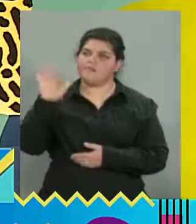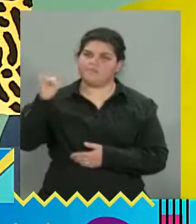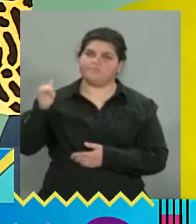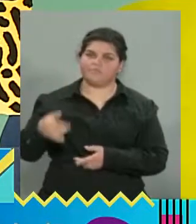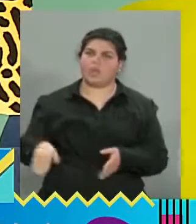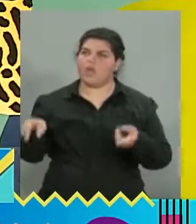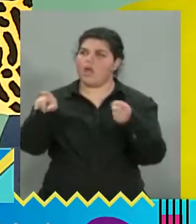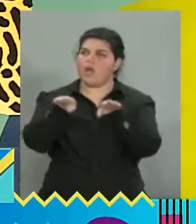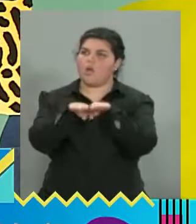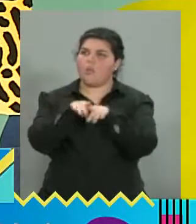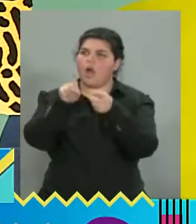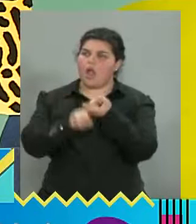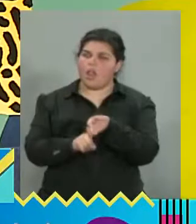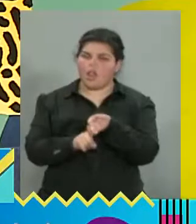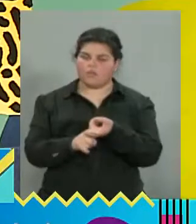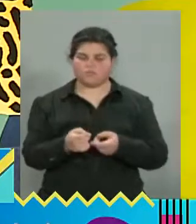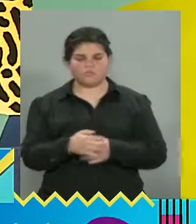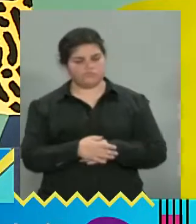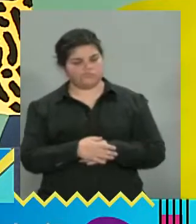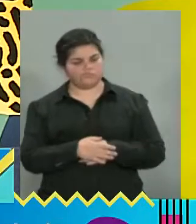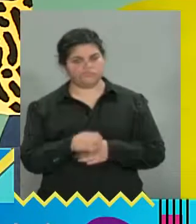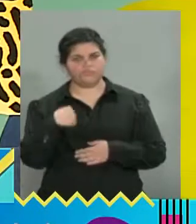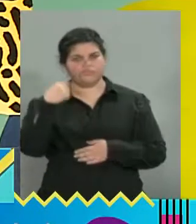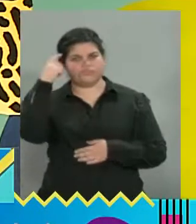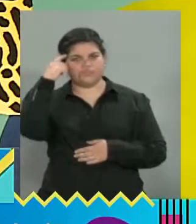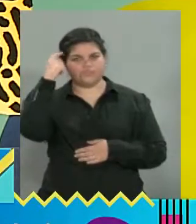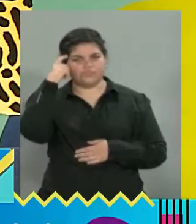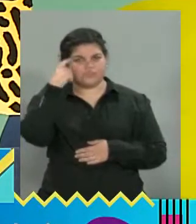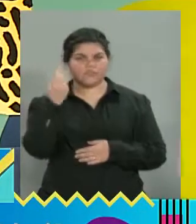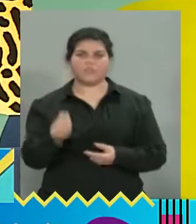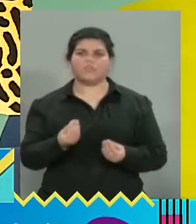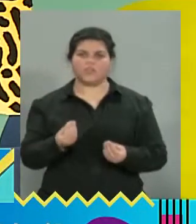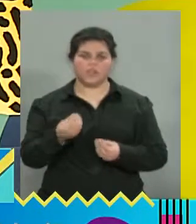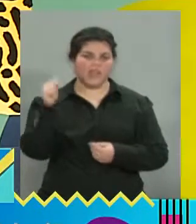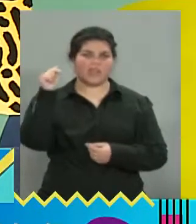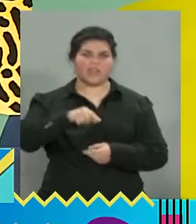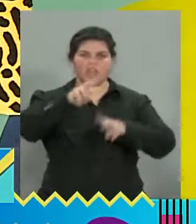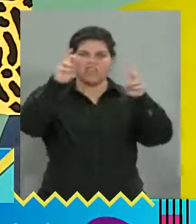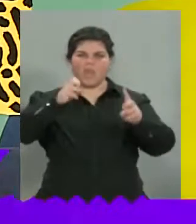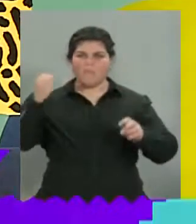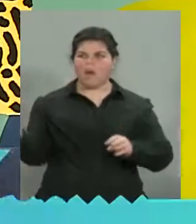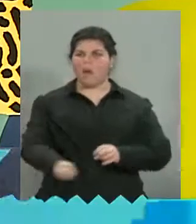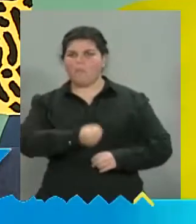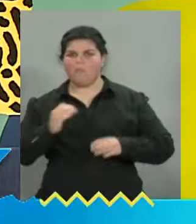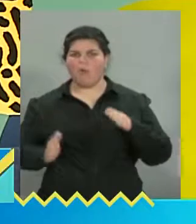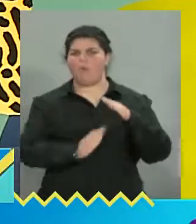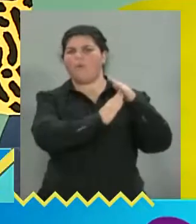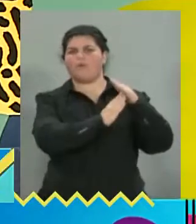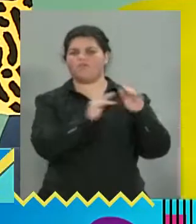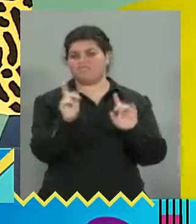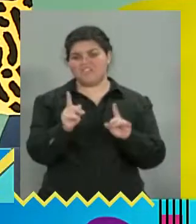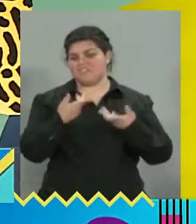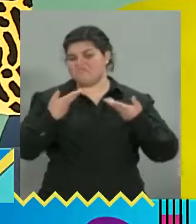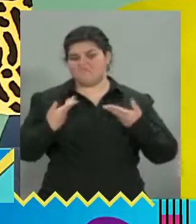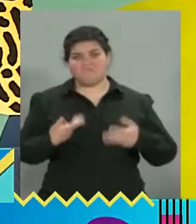Dejaron el cuento y siguieron caminando. Y yo digo, a esto se apunta, a que este no sea el tema, sino un tema más de la sociedad.